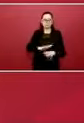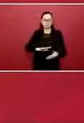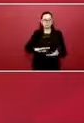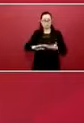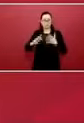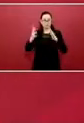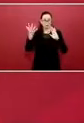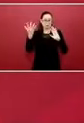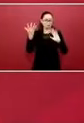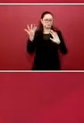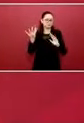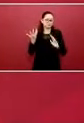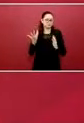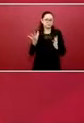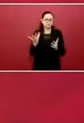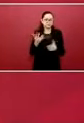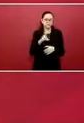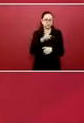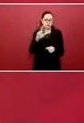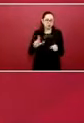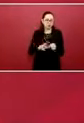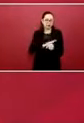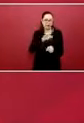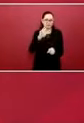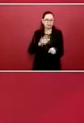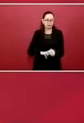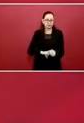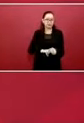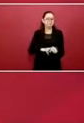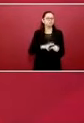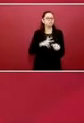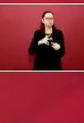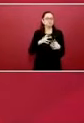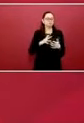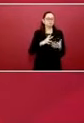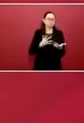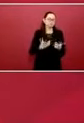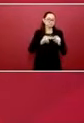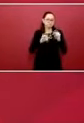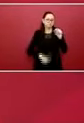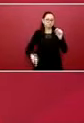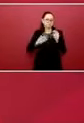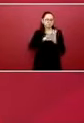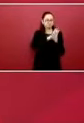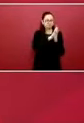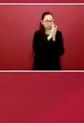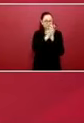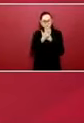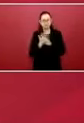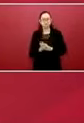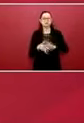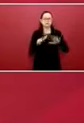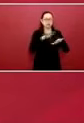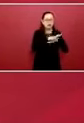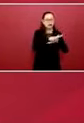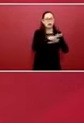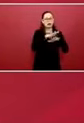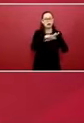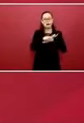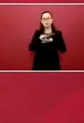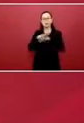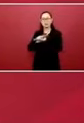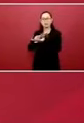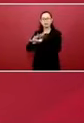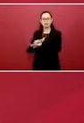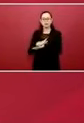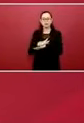es parte de los cambios, de la transformación que se está llevando a